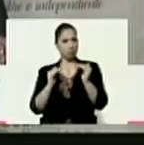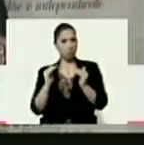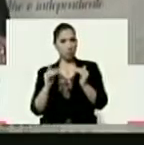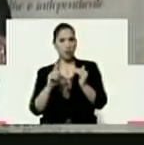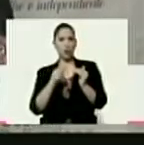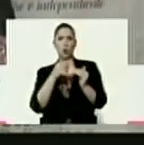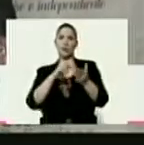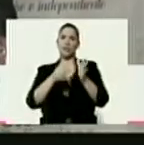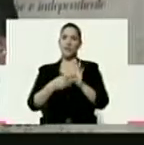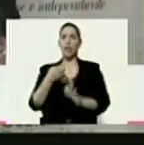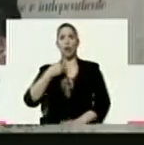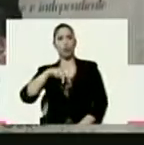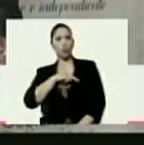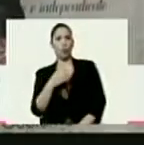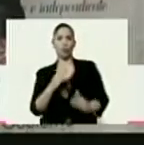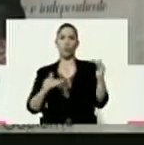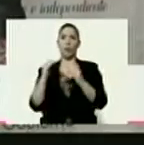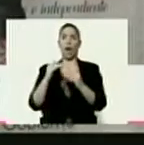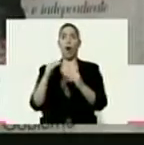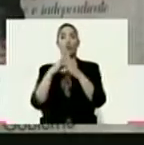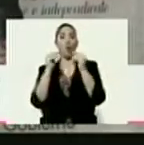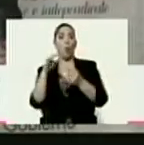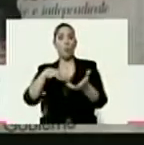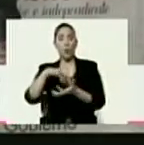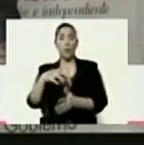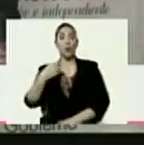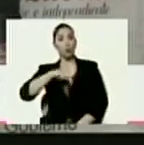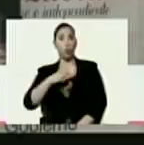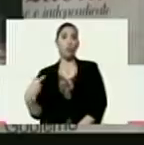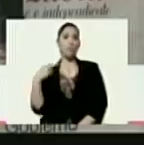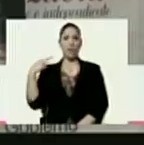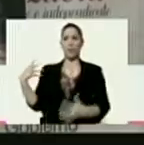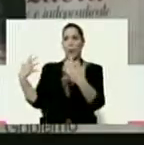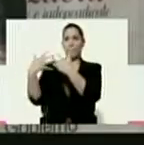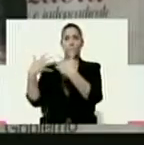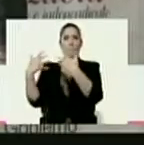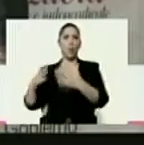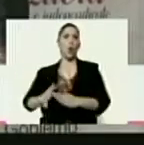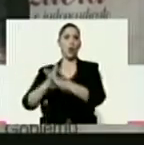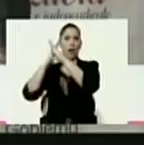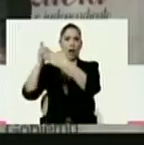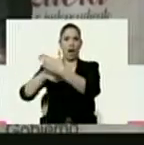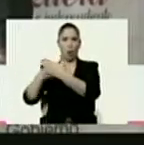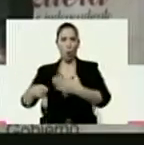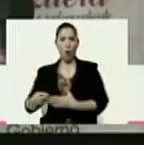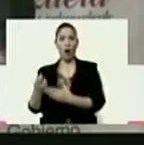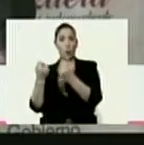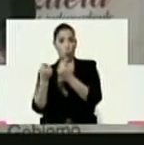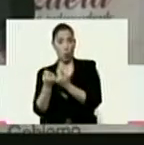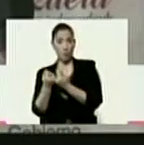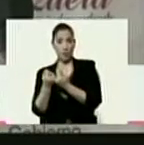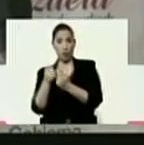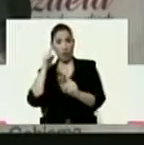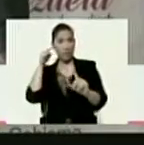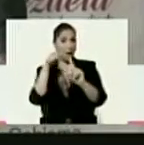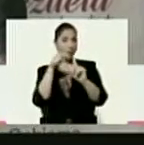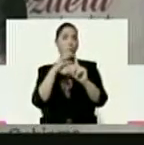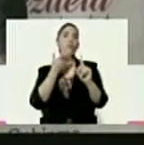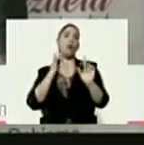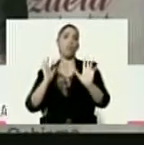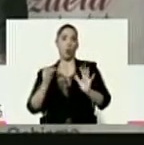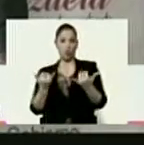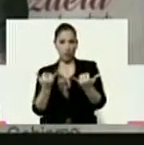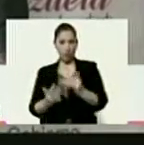que no hayamos superado todos los problemas. Somos víctimas de un bloqueo económico brutal. En el marco, se lo